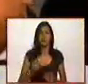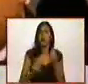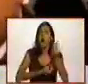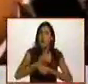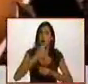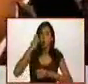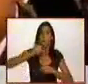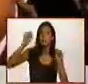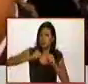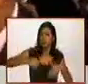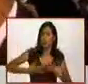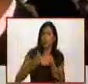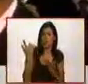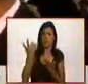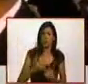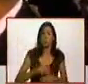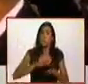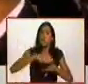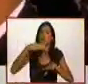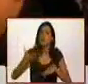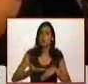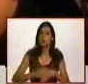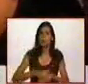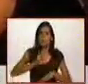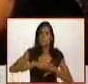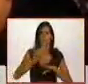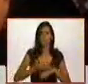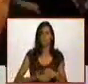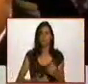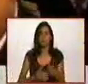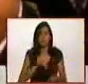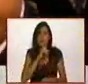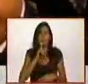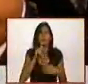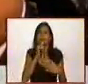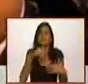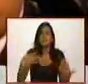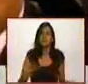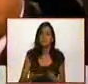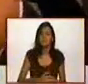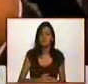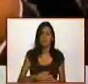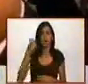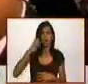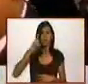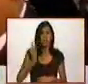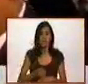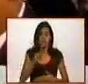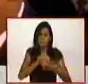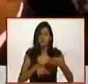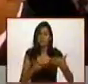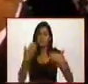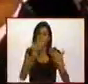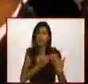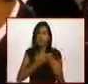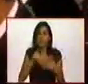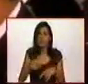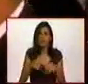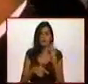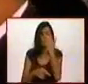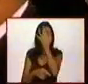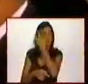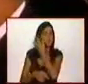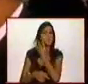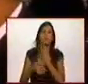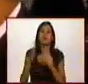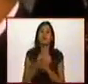en Europa sí lo hacen? ¿Por qué? ¿Por qué? ¿A nombre de qué? Europa tiene que revisar eso. Manifestó que